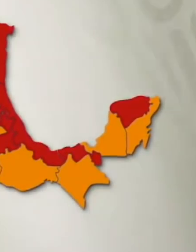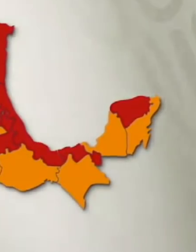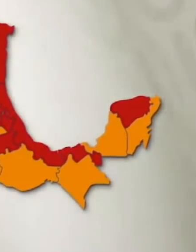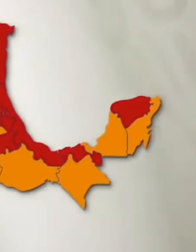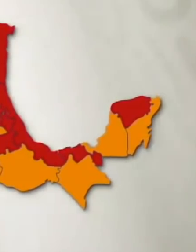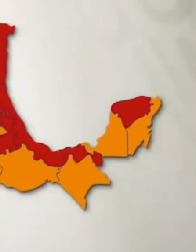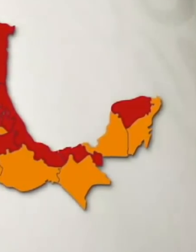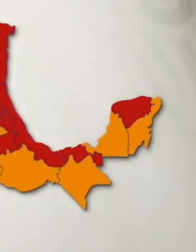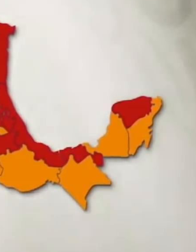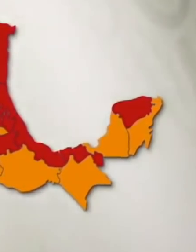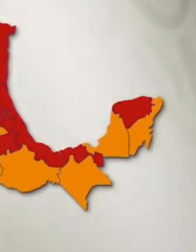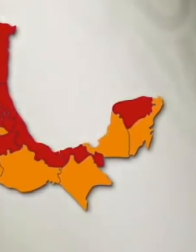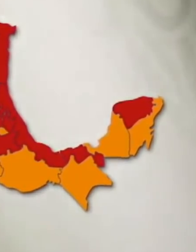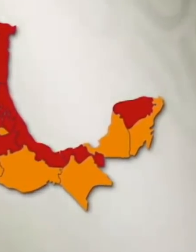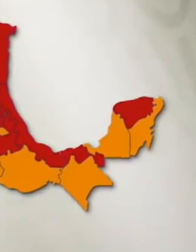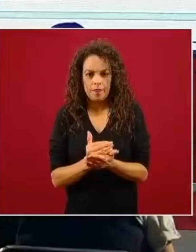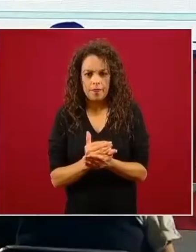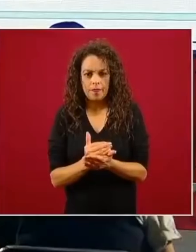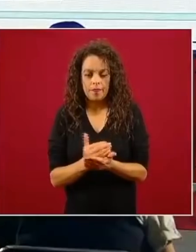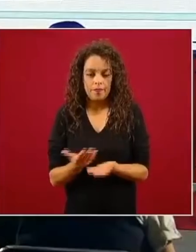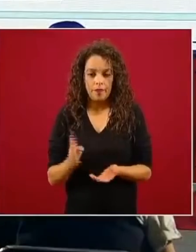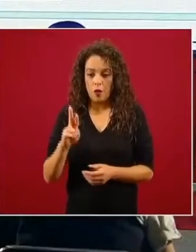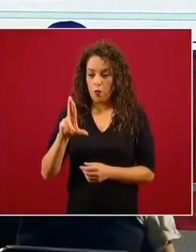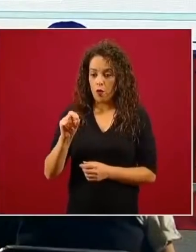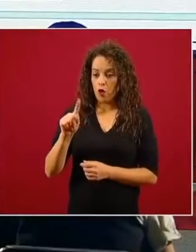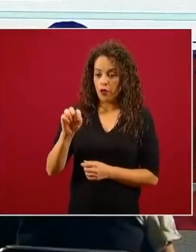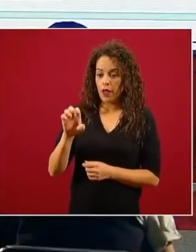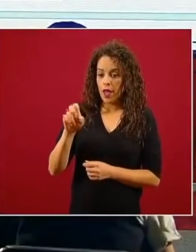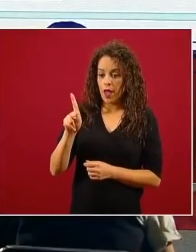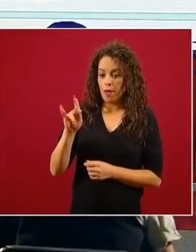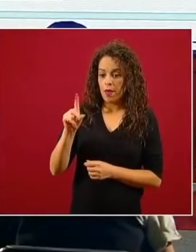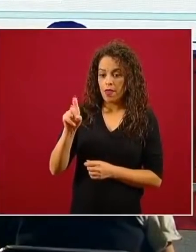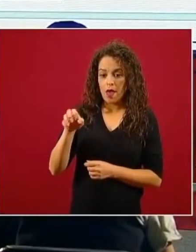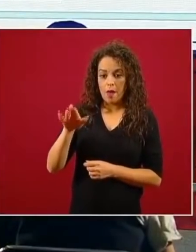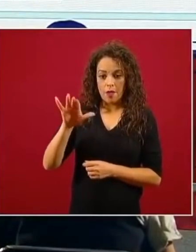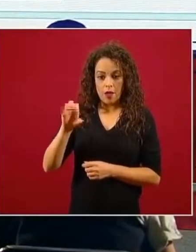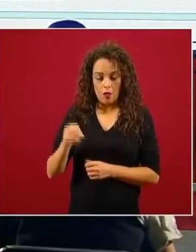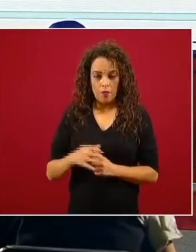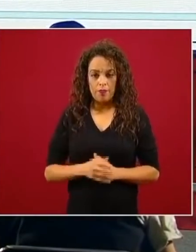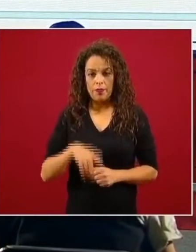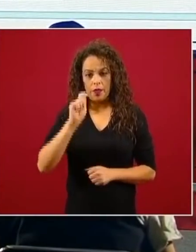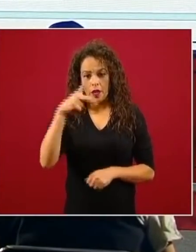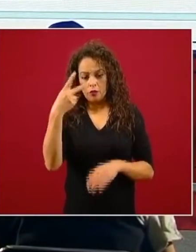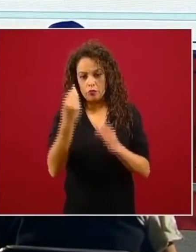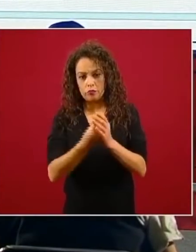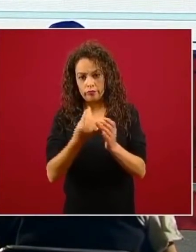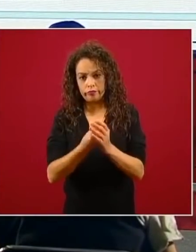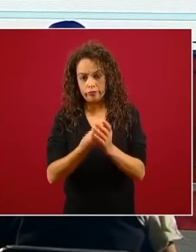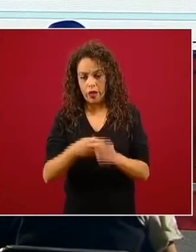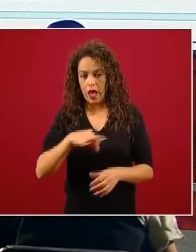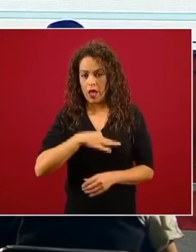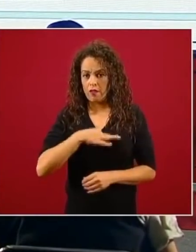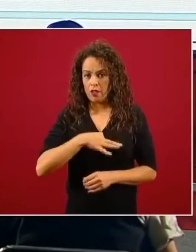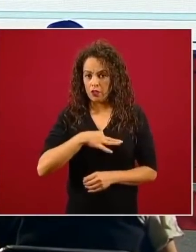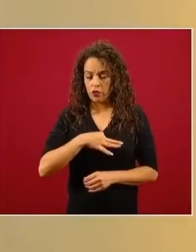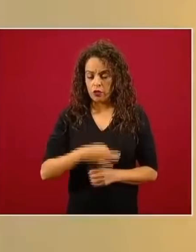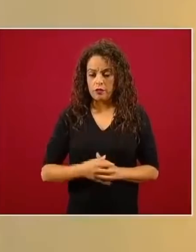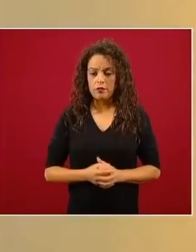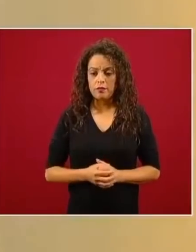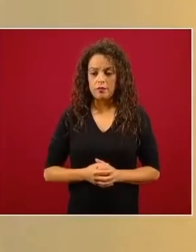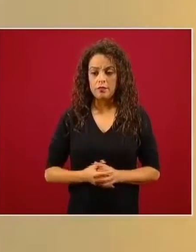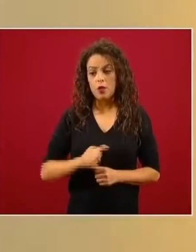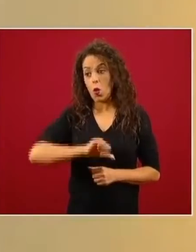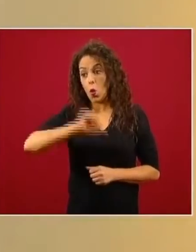y hay 81 mil 259 casos sospechosos el subsecretario lópez gatell dijo que no